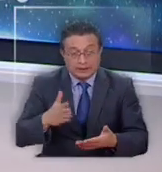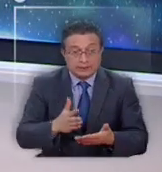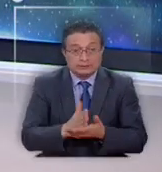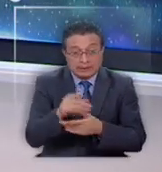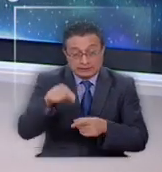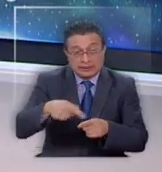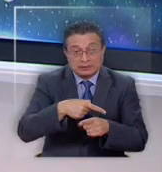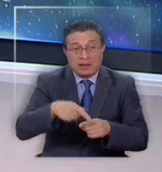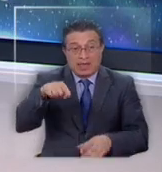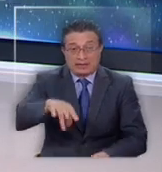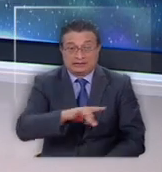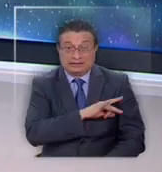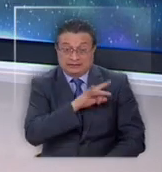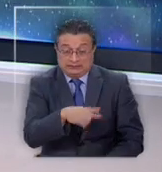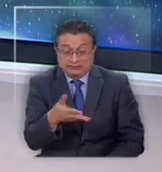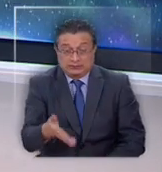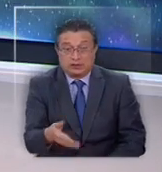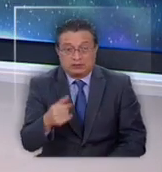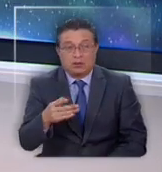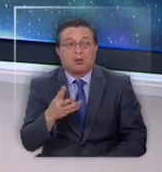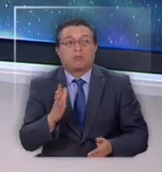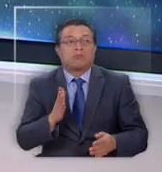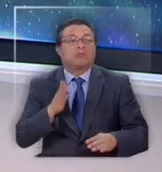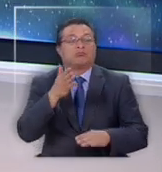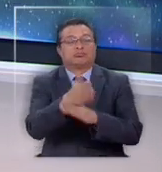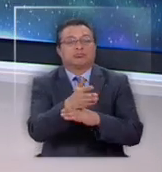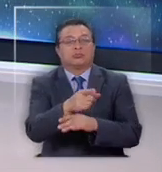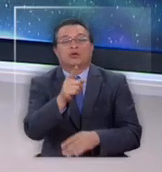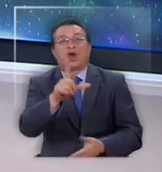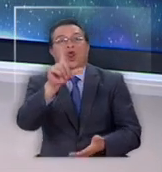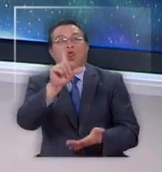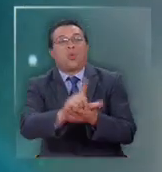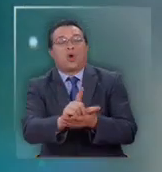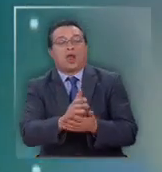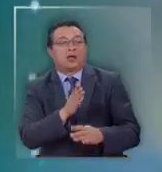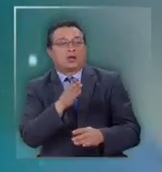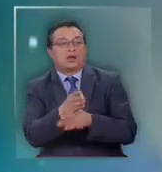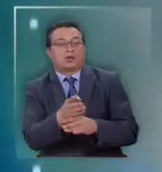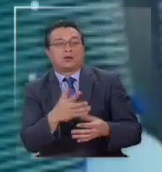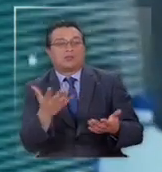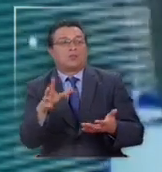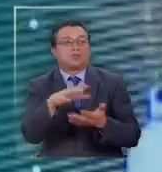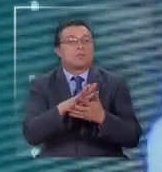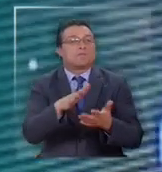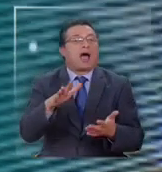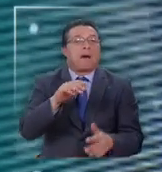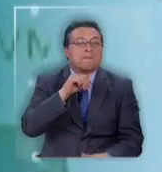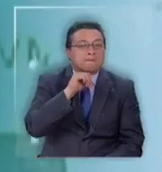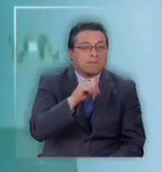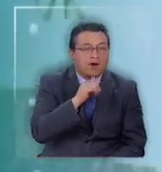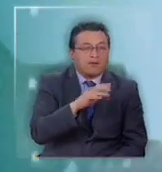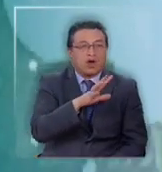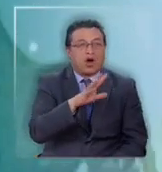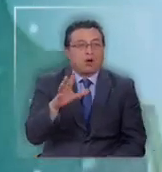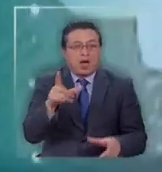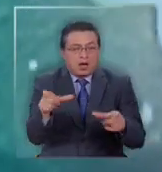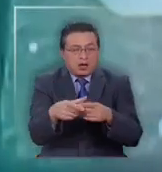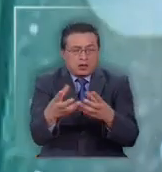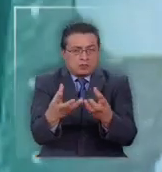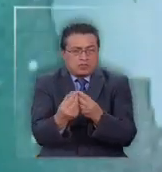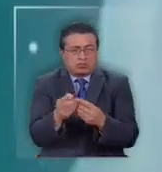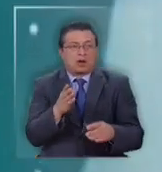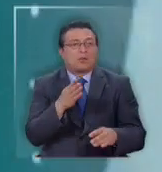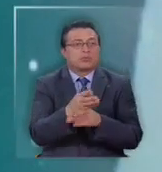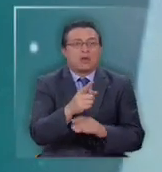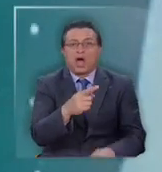desde esta semana acá en chile y que es ir por ejemplo a testear a lugares que pueden ser más vulnerables o gente más confinado a